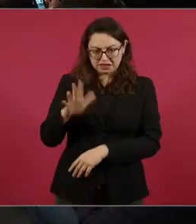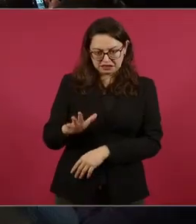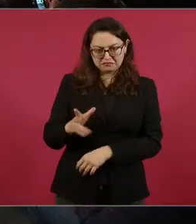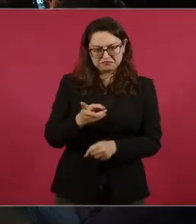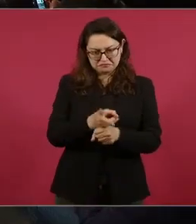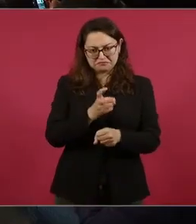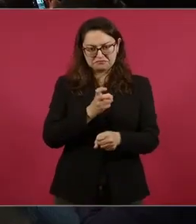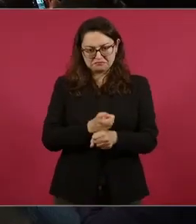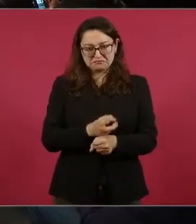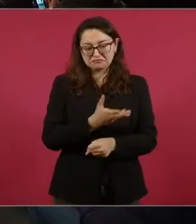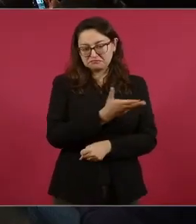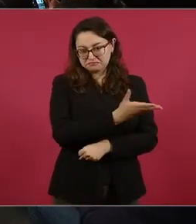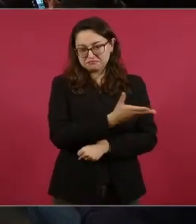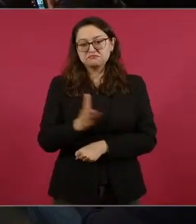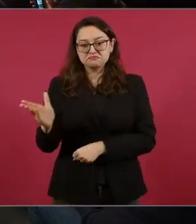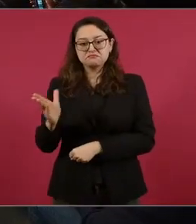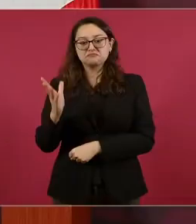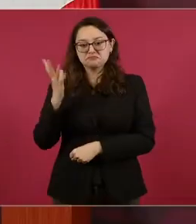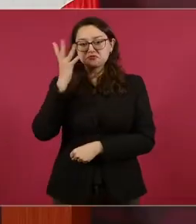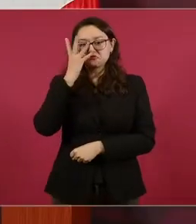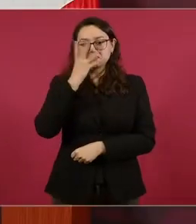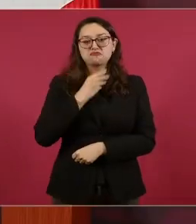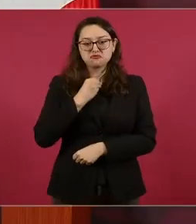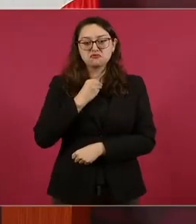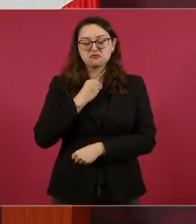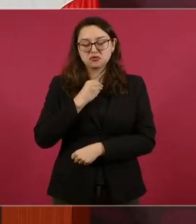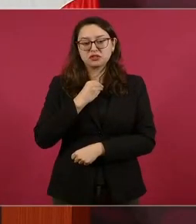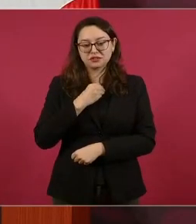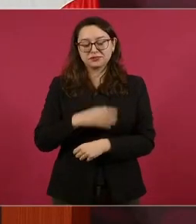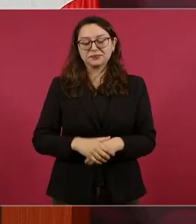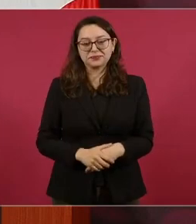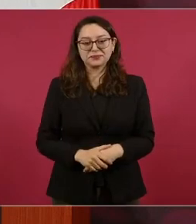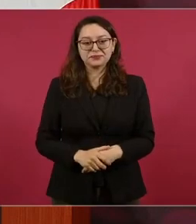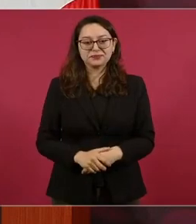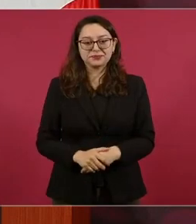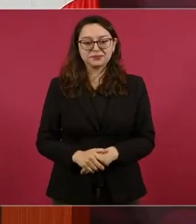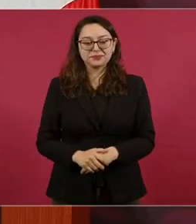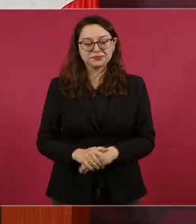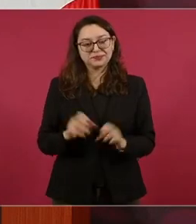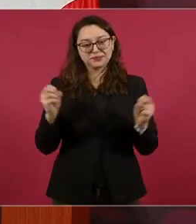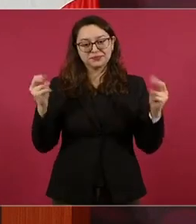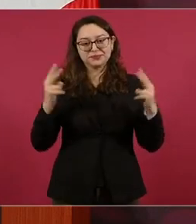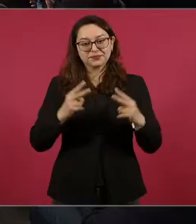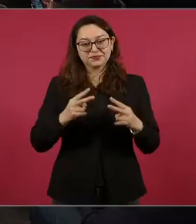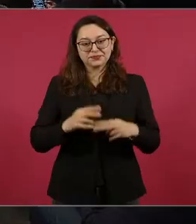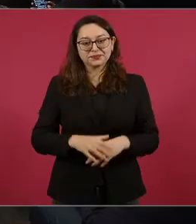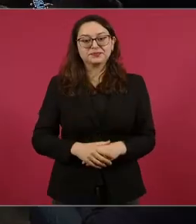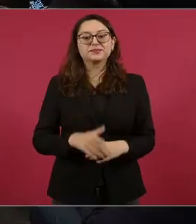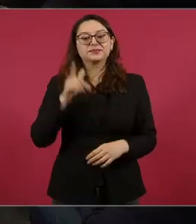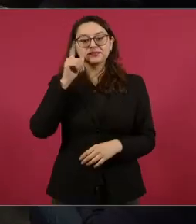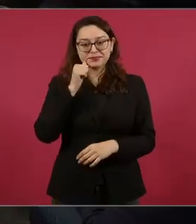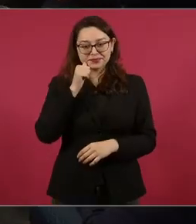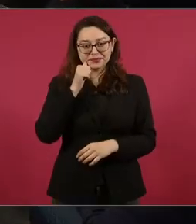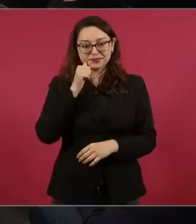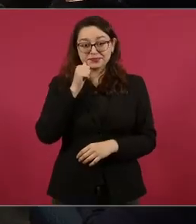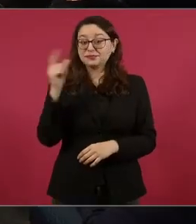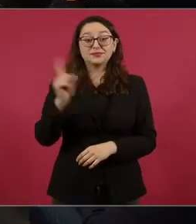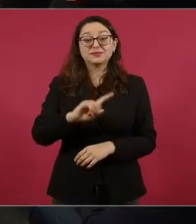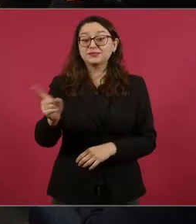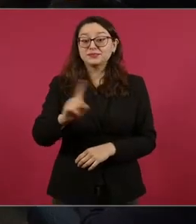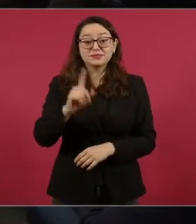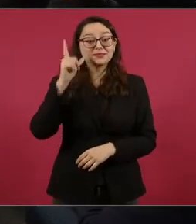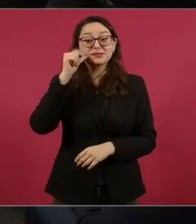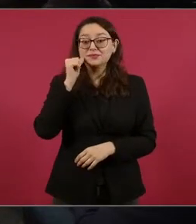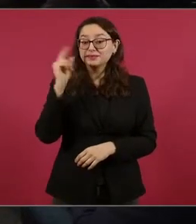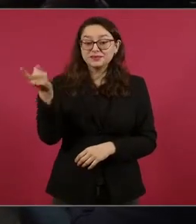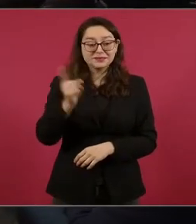invitamos porque va a estar muy bien la la la ceremonia nos vemos mañana mañana no